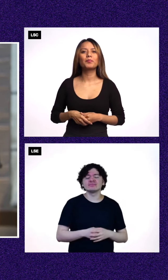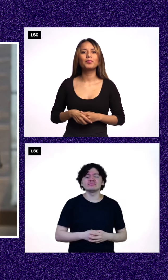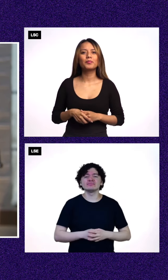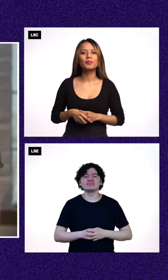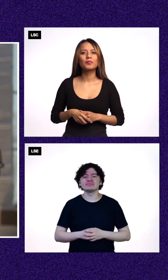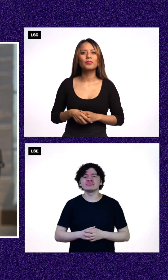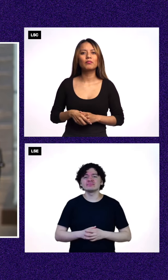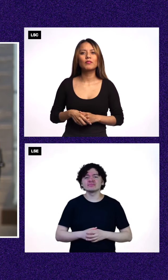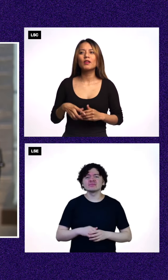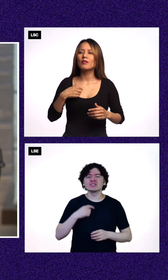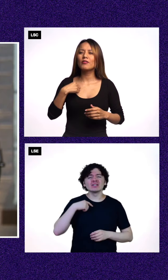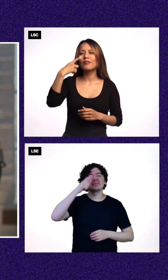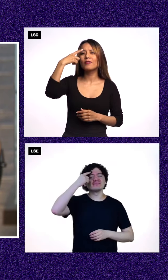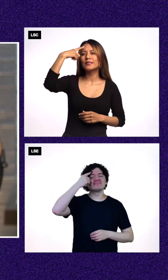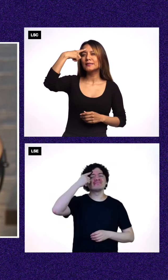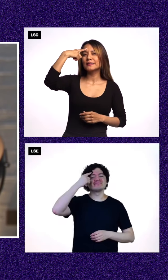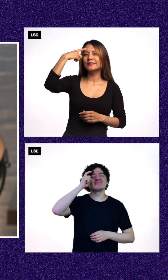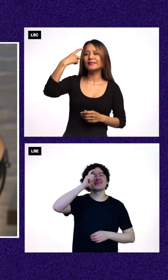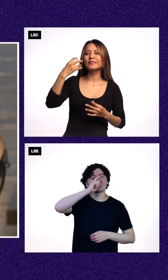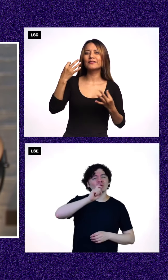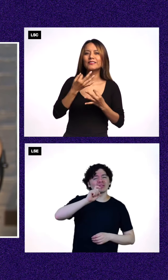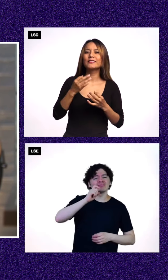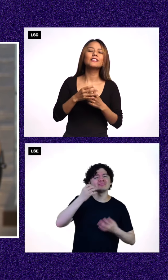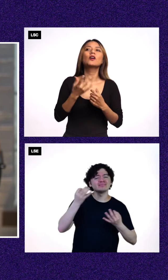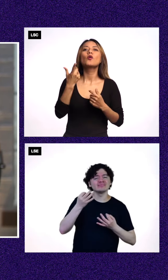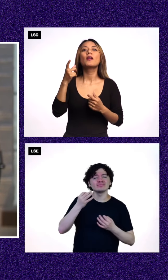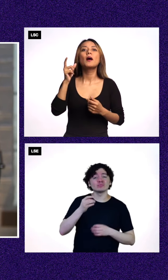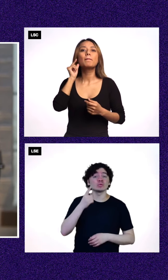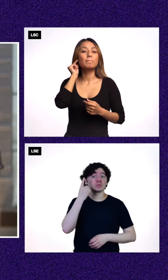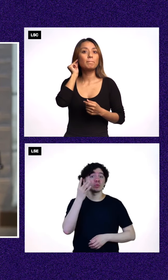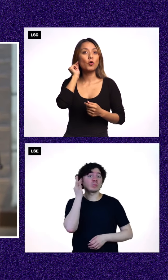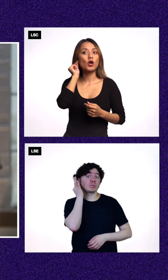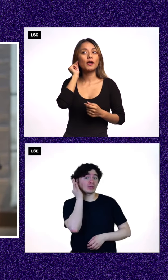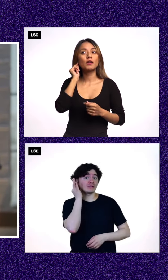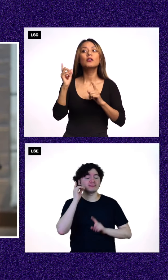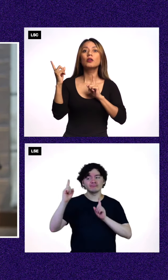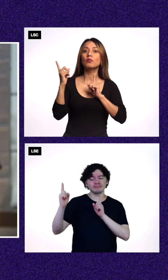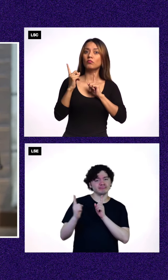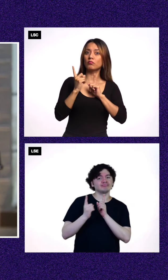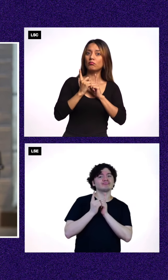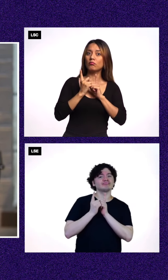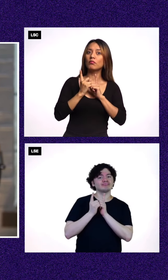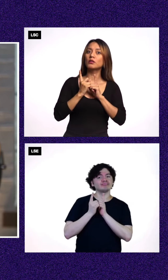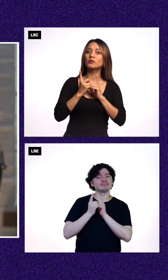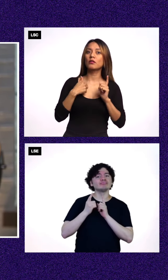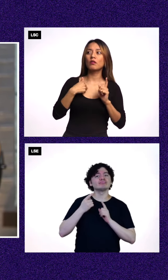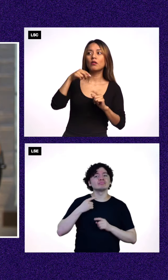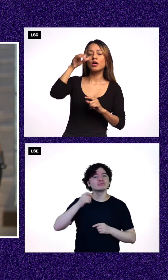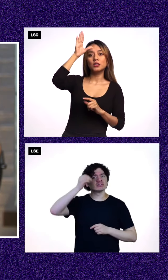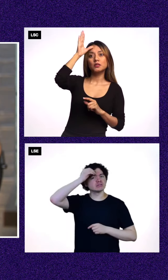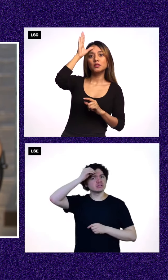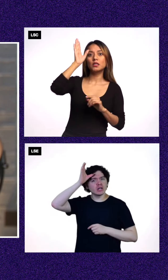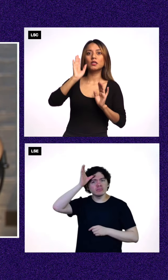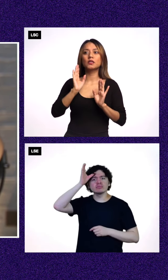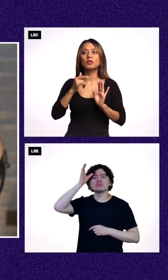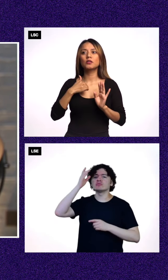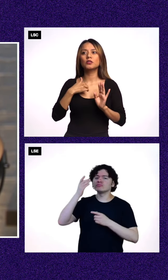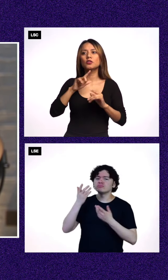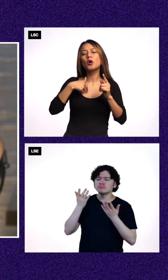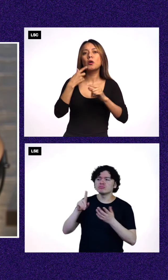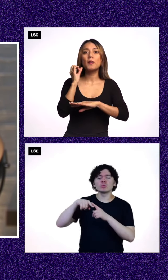¿sabes? Tengo este recuerdo de una mujer bien vestida e inteligente parecía, que se acercó después de